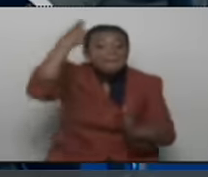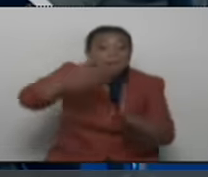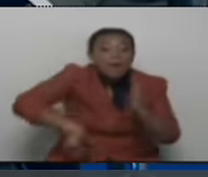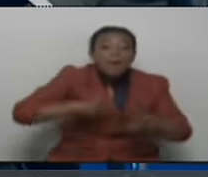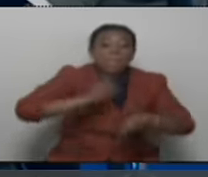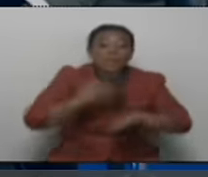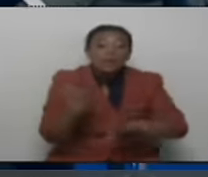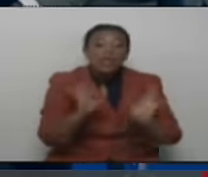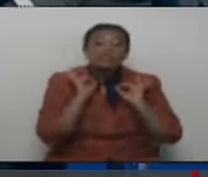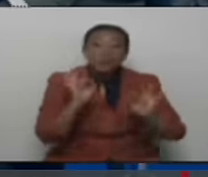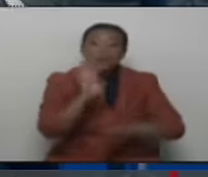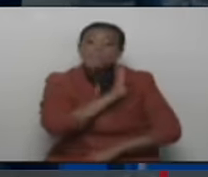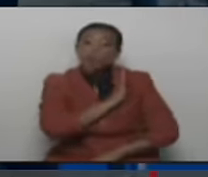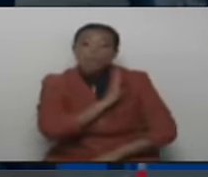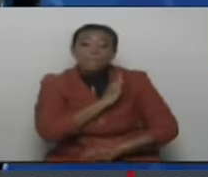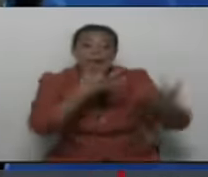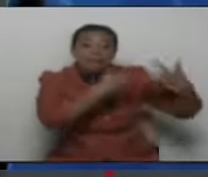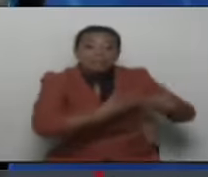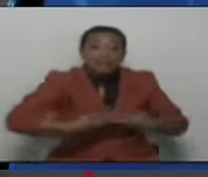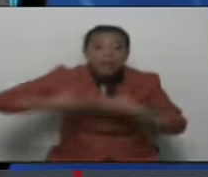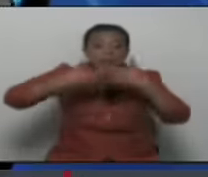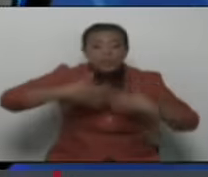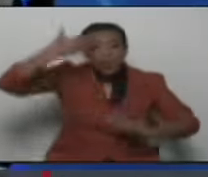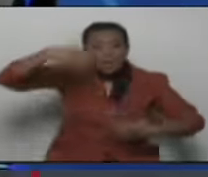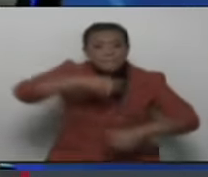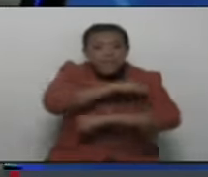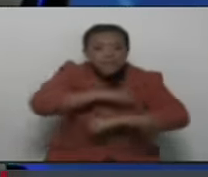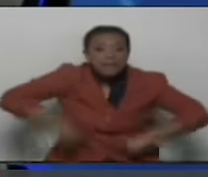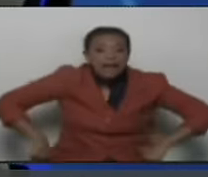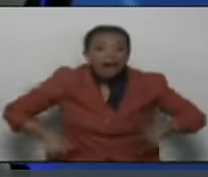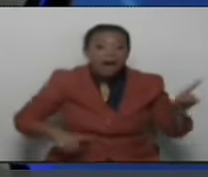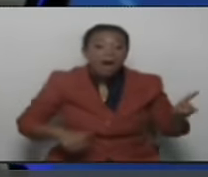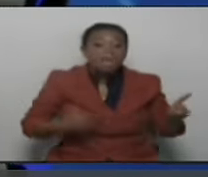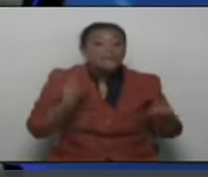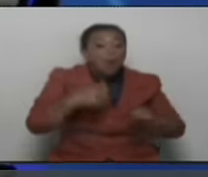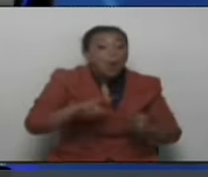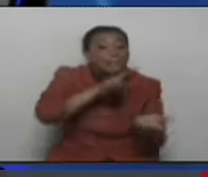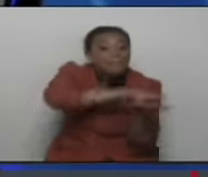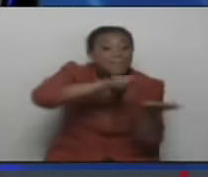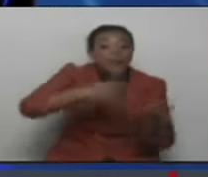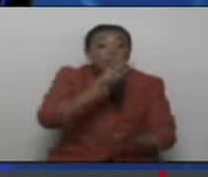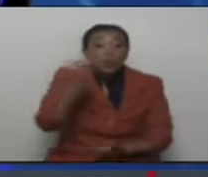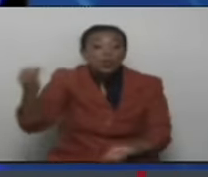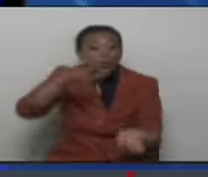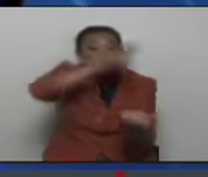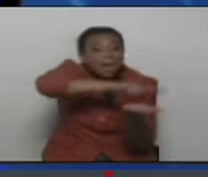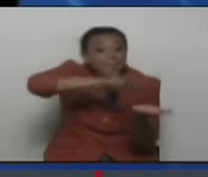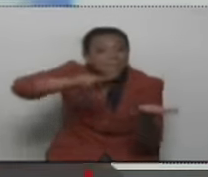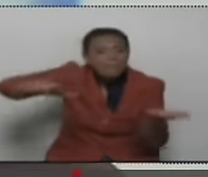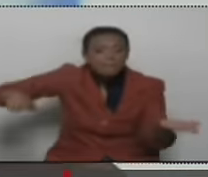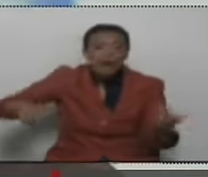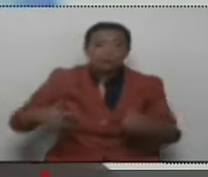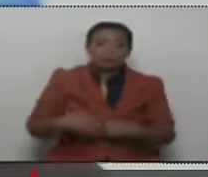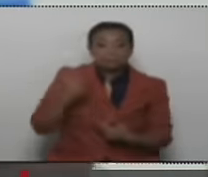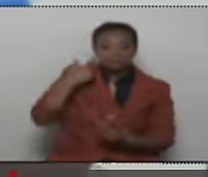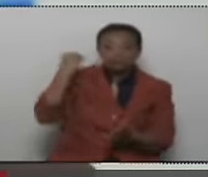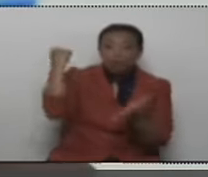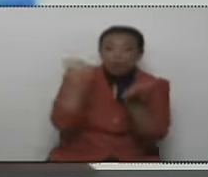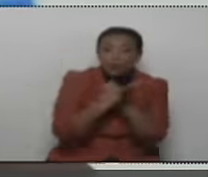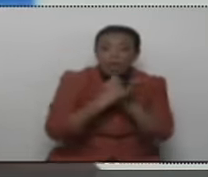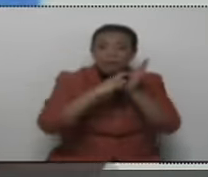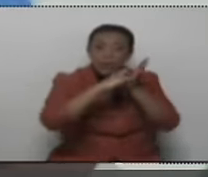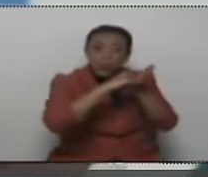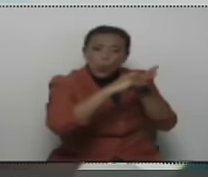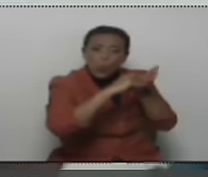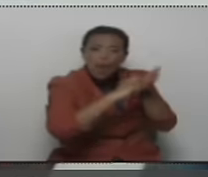es uso exclusivo de las Fuerzas Militares de Estados Unidos. Como esto, tenemos varios fusiles. Es Porter, y aquí está